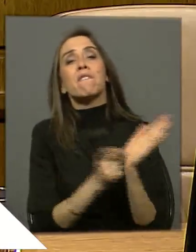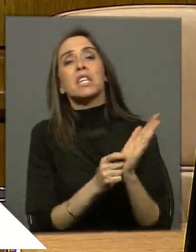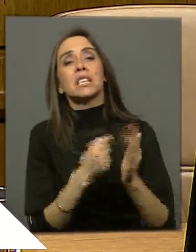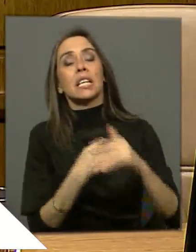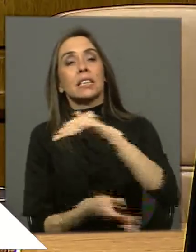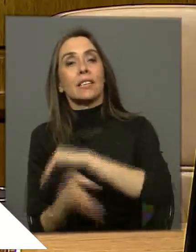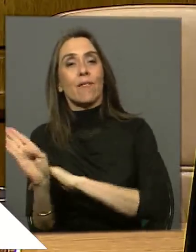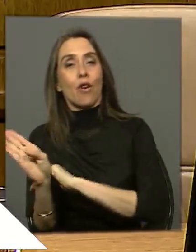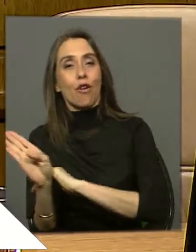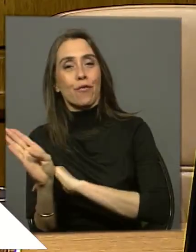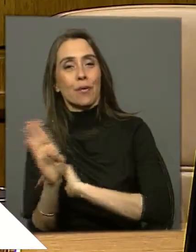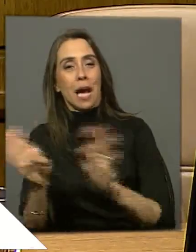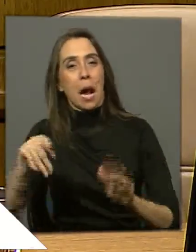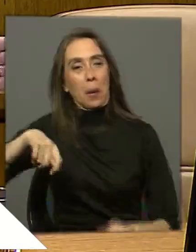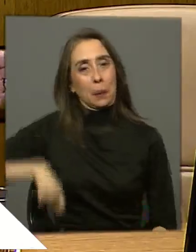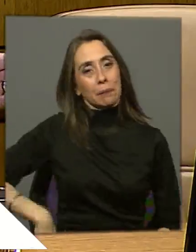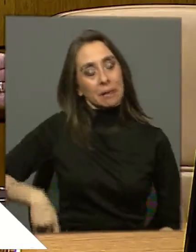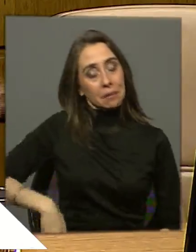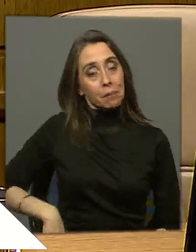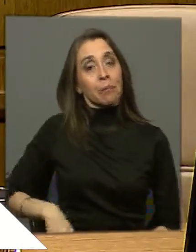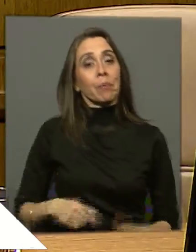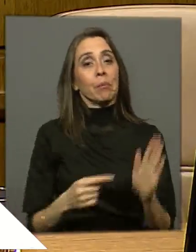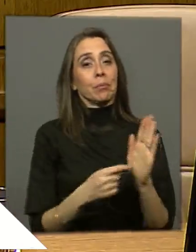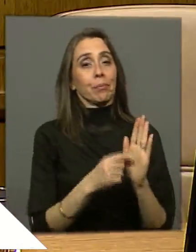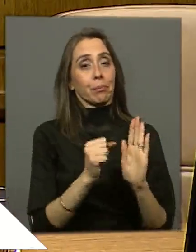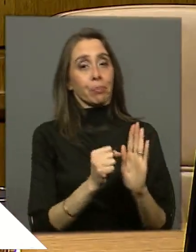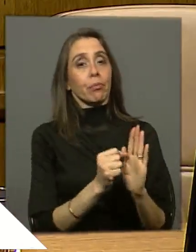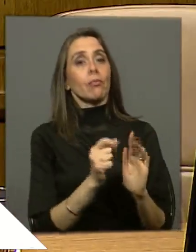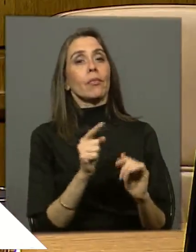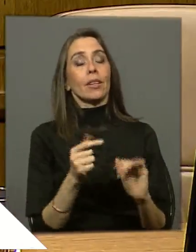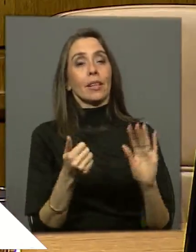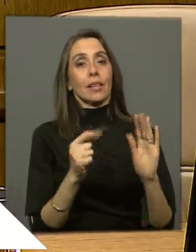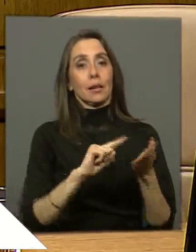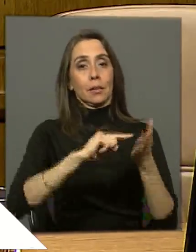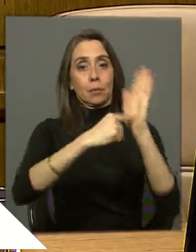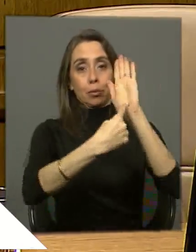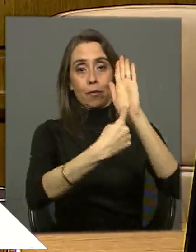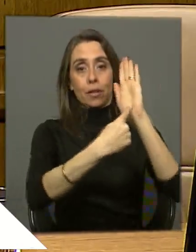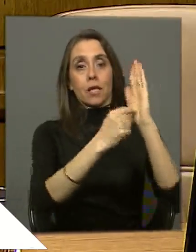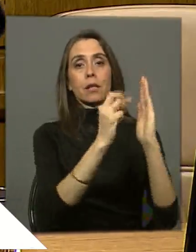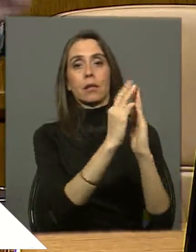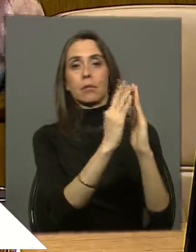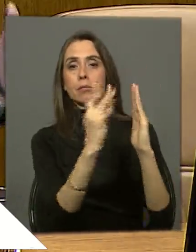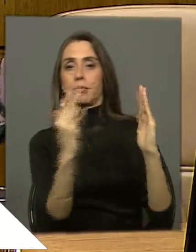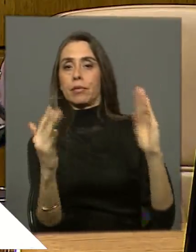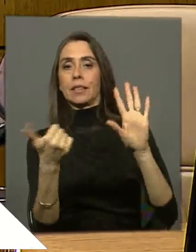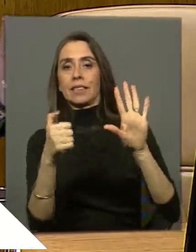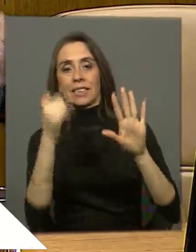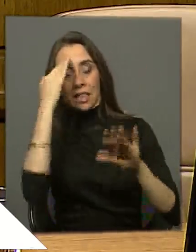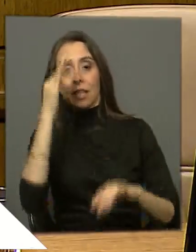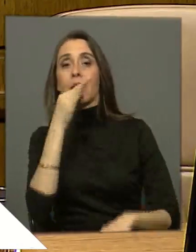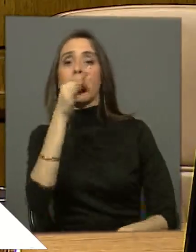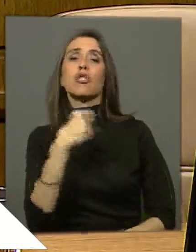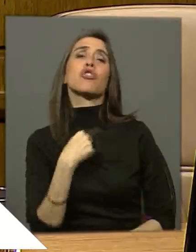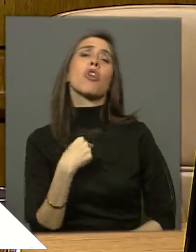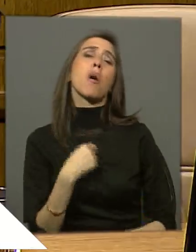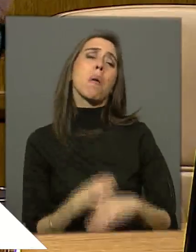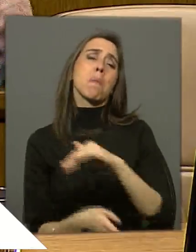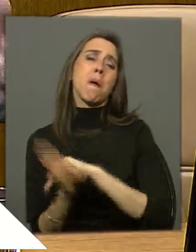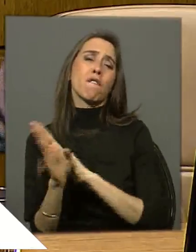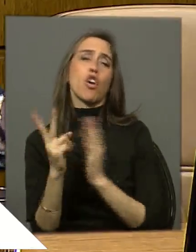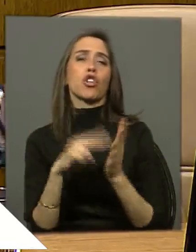Porque les da la posibilidad que en los próximos 60 días ellos postulen y digan, mira, me quiero ir en el año 2016,